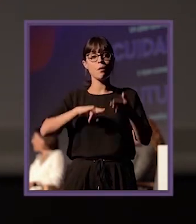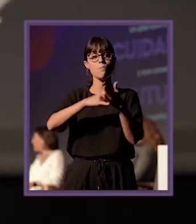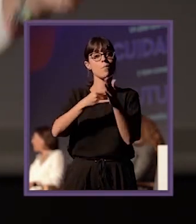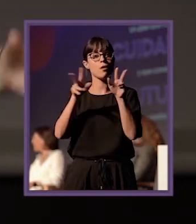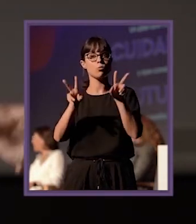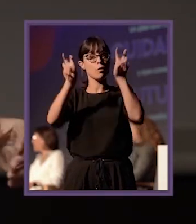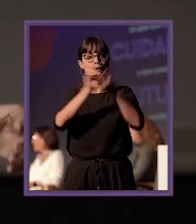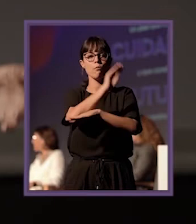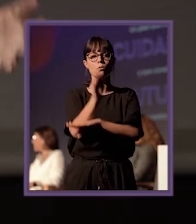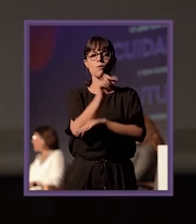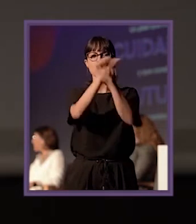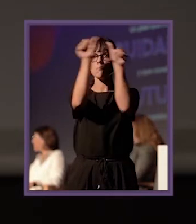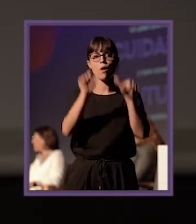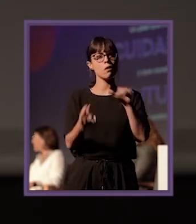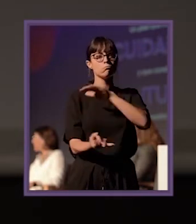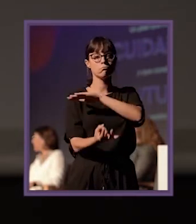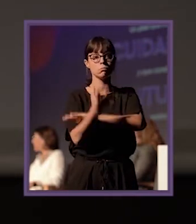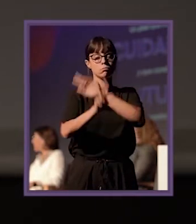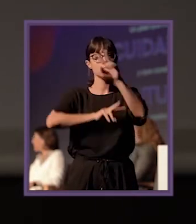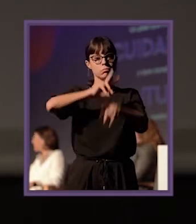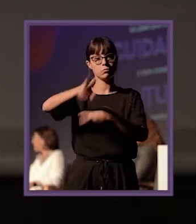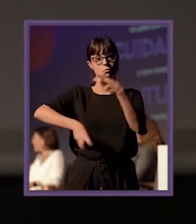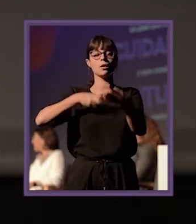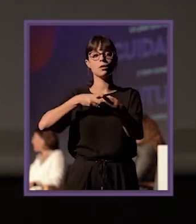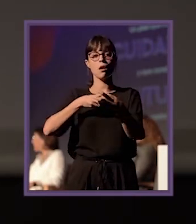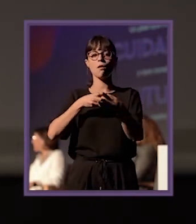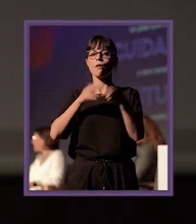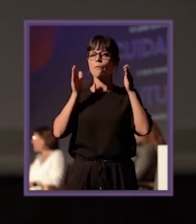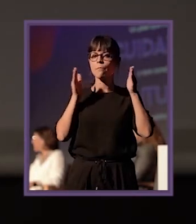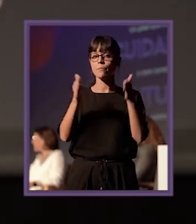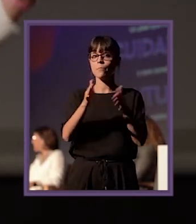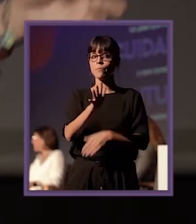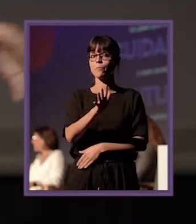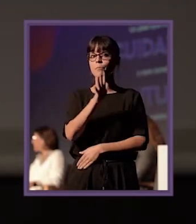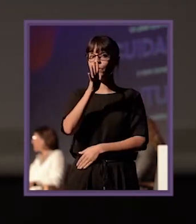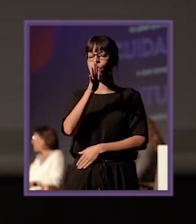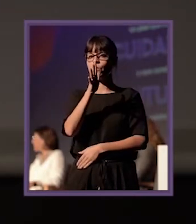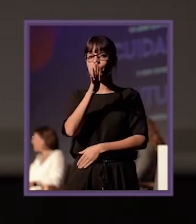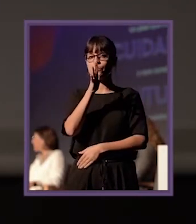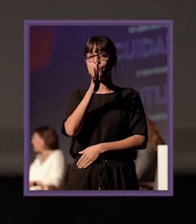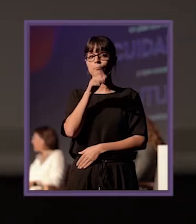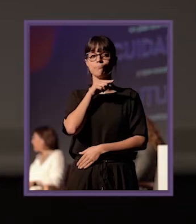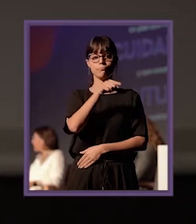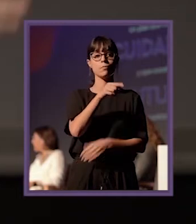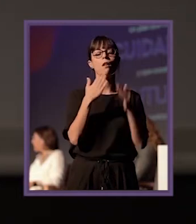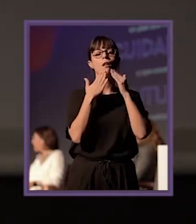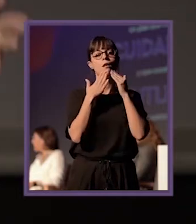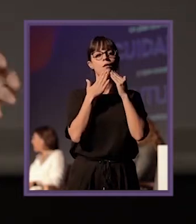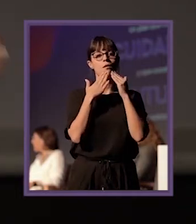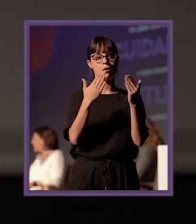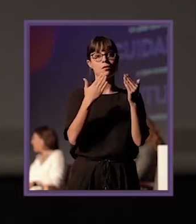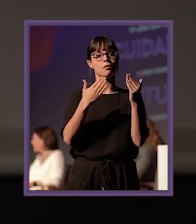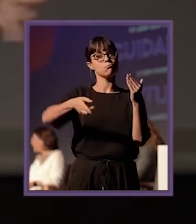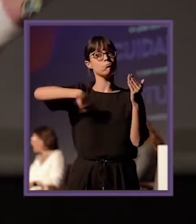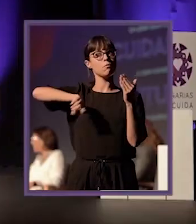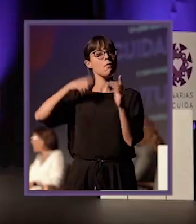nuevo modelo de cuidados, en el que además pues no solo es una hoja de ruta o un papel donde plasmamos